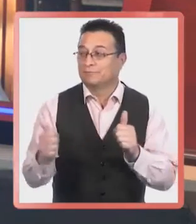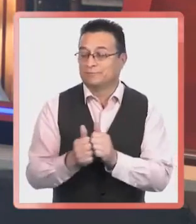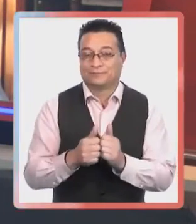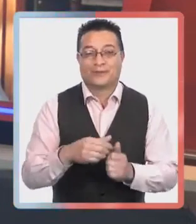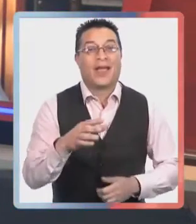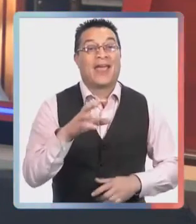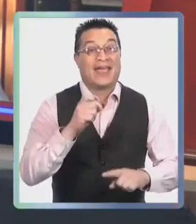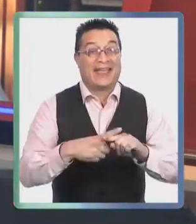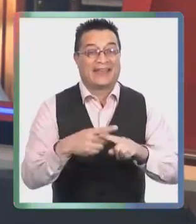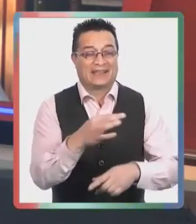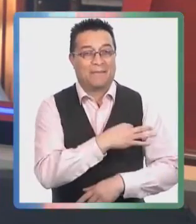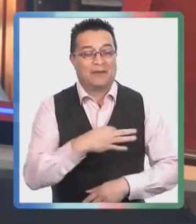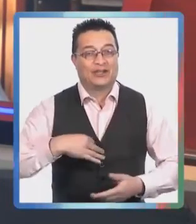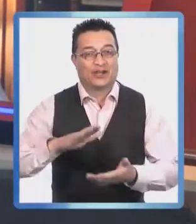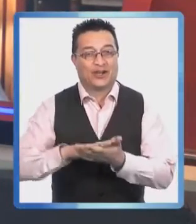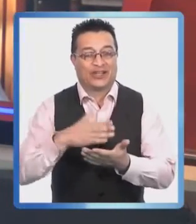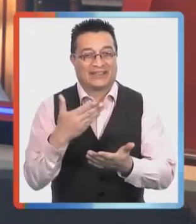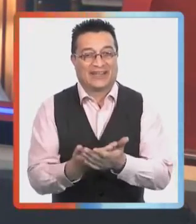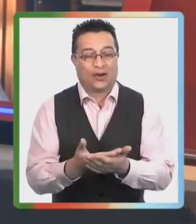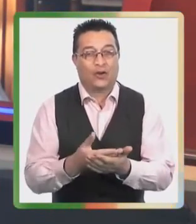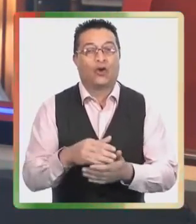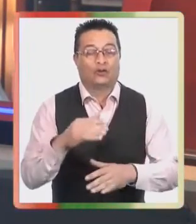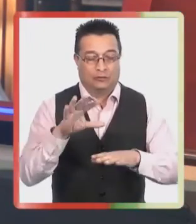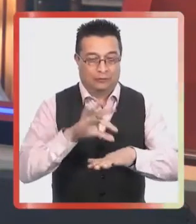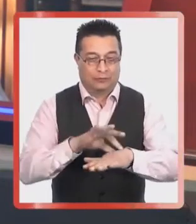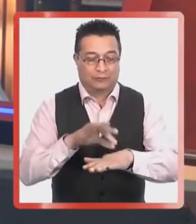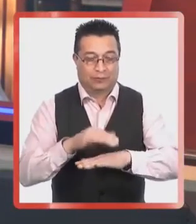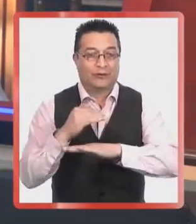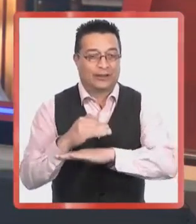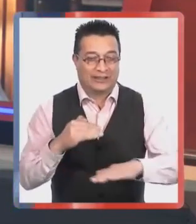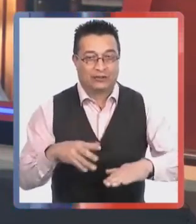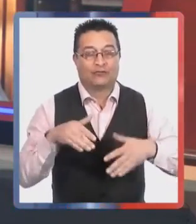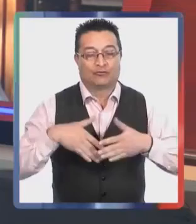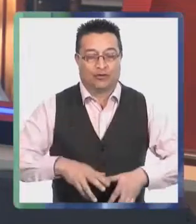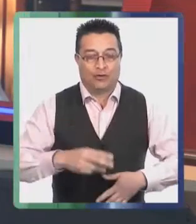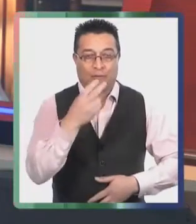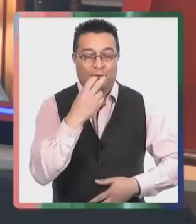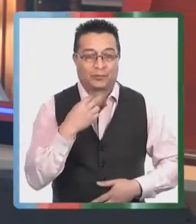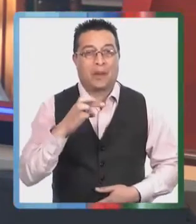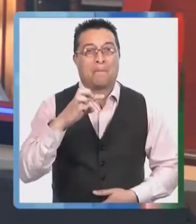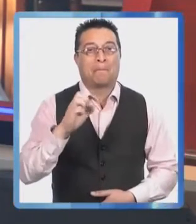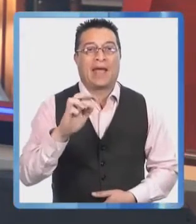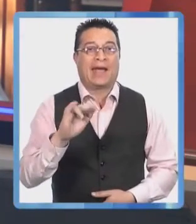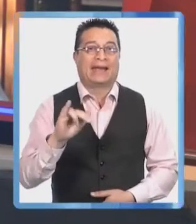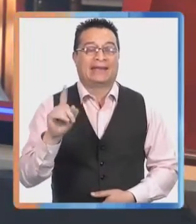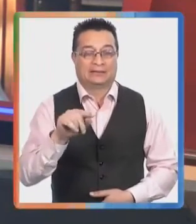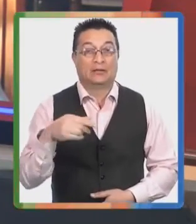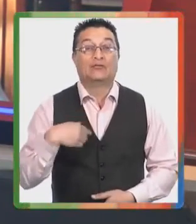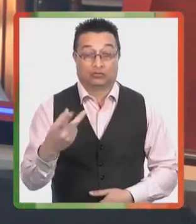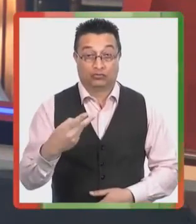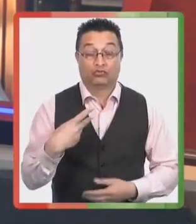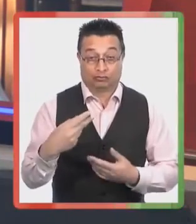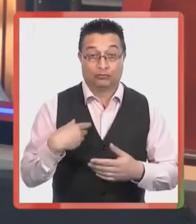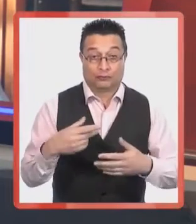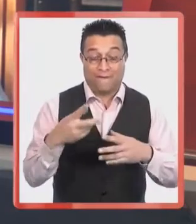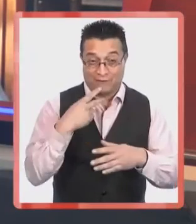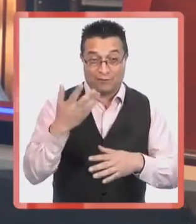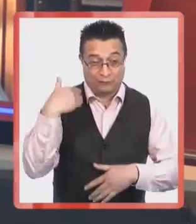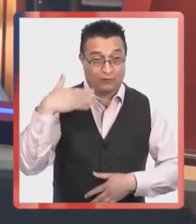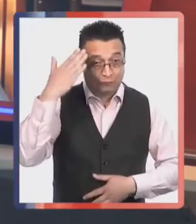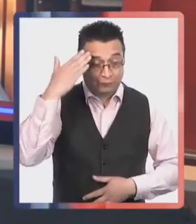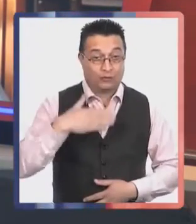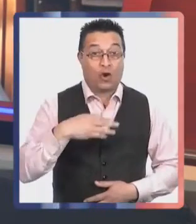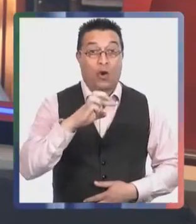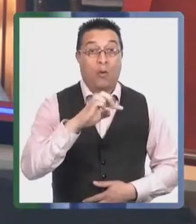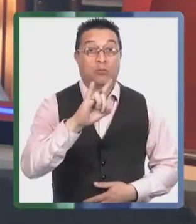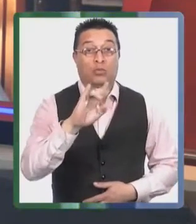acompaña el doctor Enrique París, exministro de Salud, pediatra de profesión, nacido en Puerto Montt, yo decía ahí en la región de los lagos. Somos coterráneos, doctora.